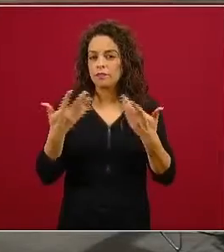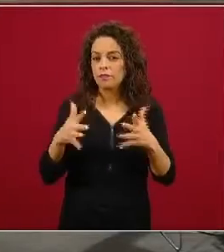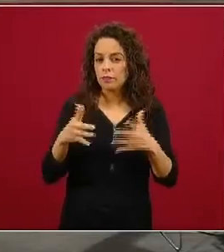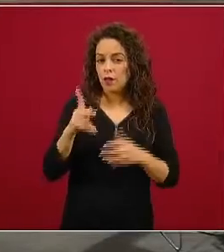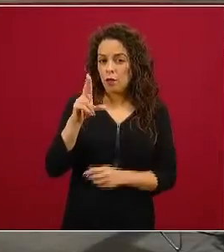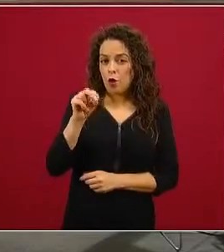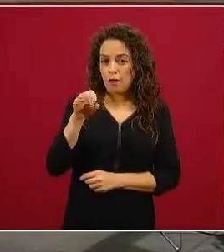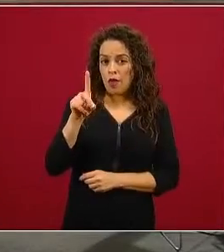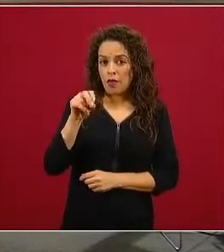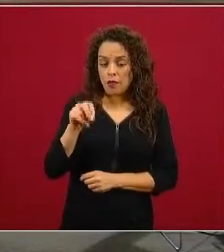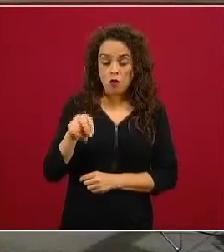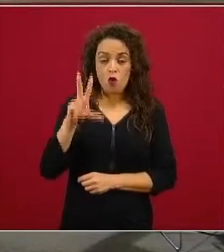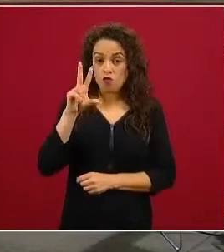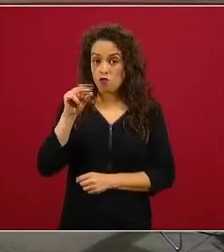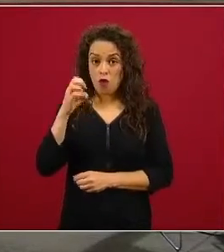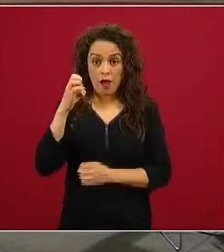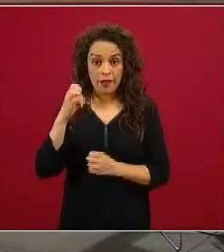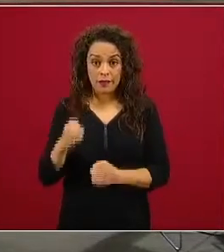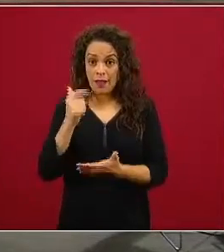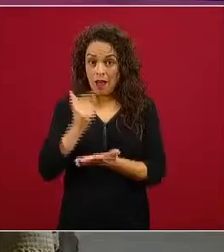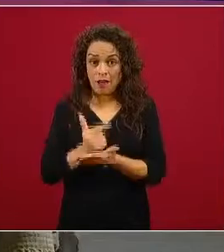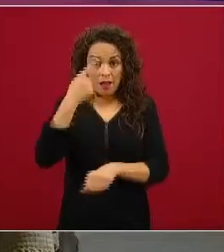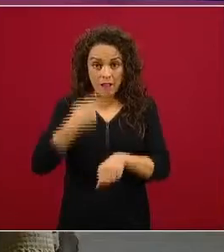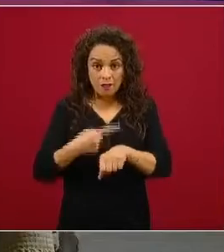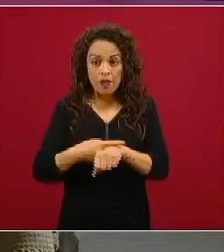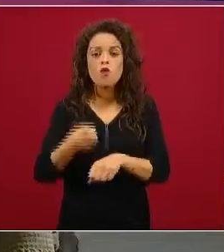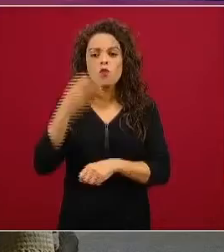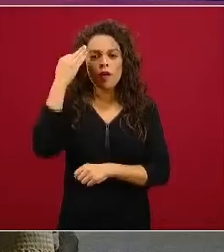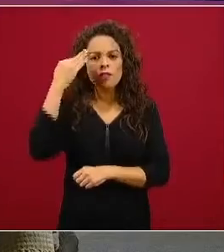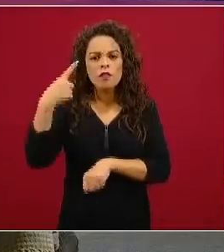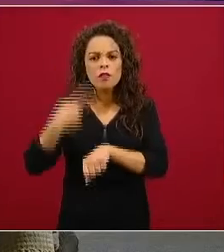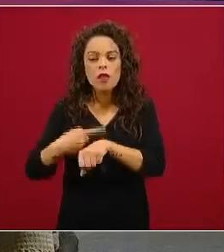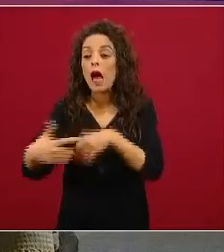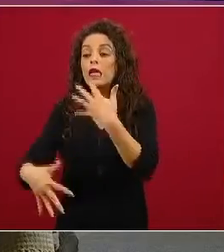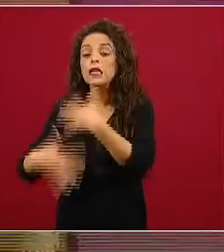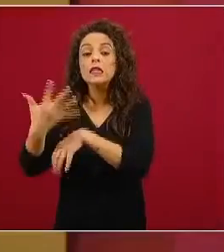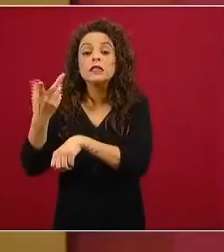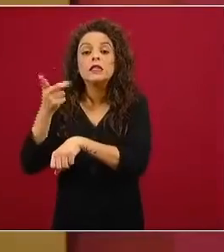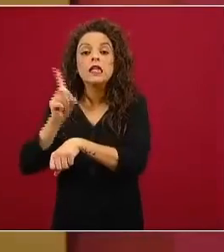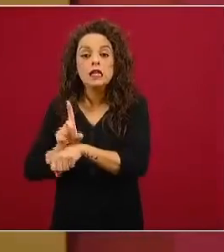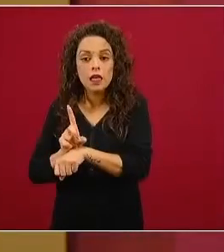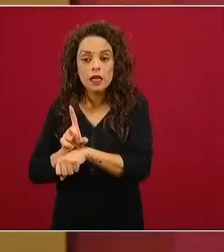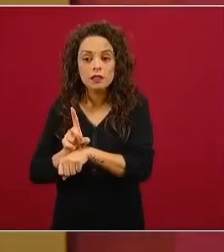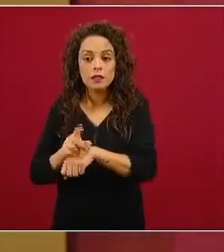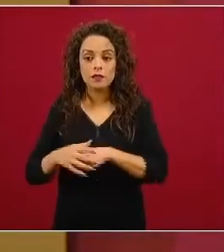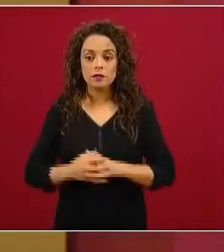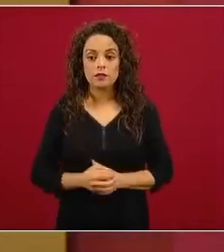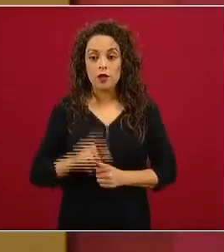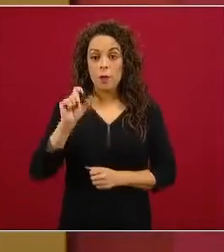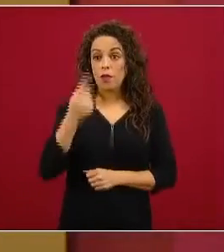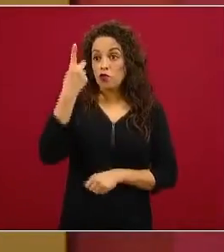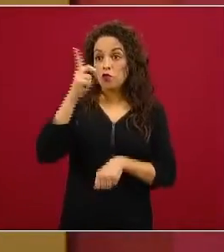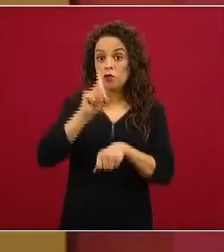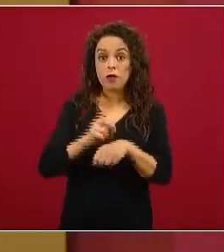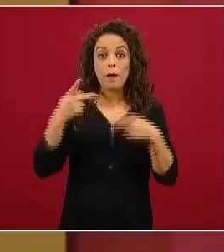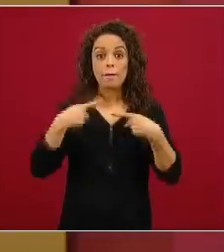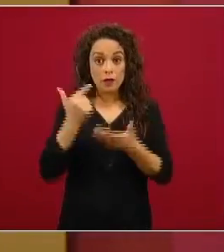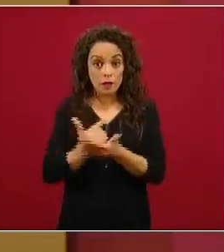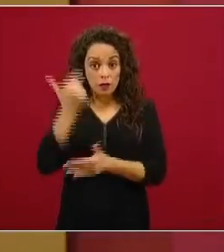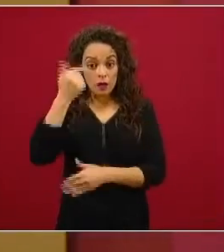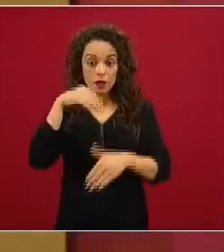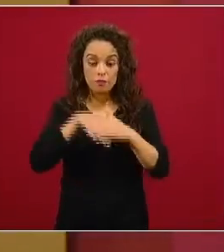es exactamente esa, la duración. COVID-19 es una enfermedad de corta duración relativa a